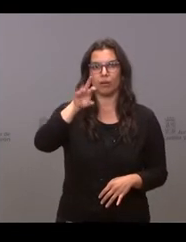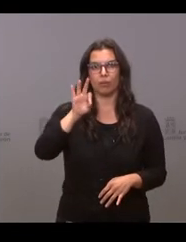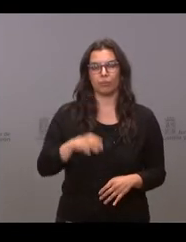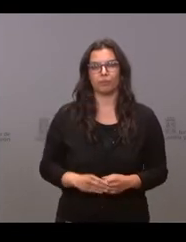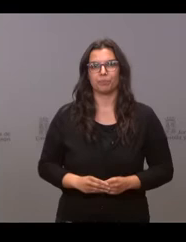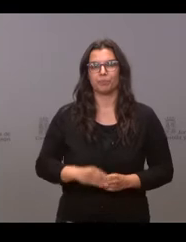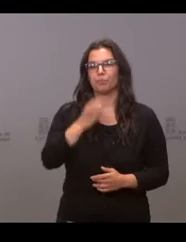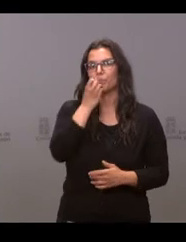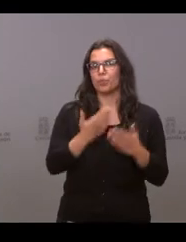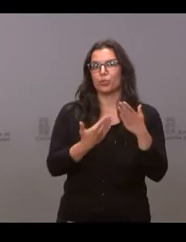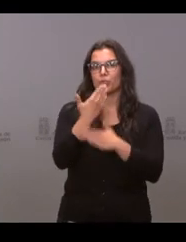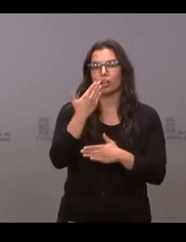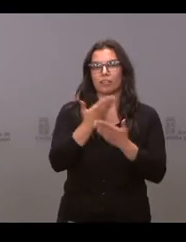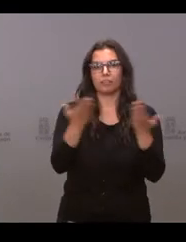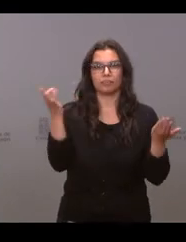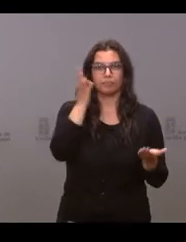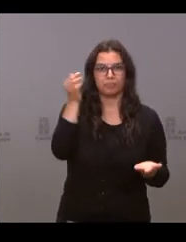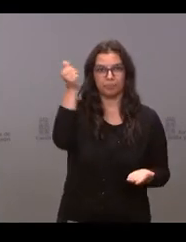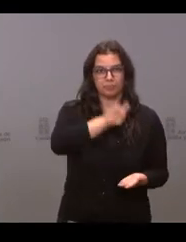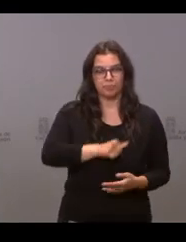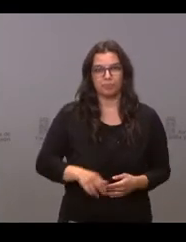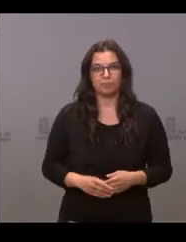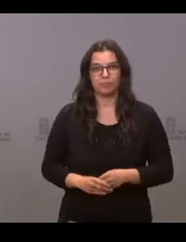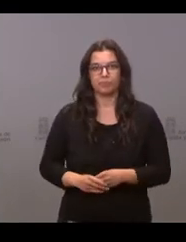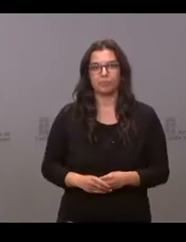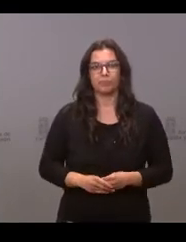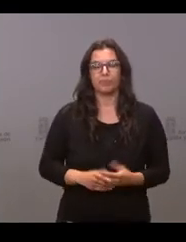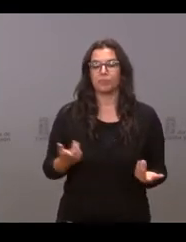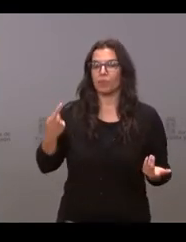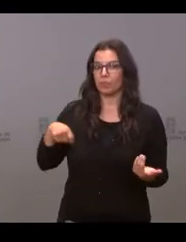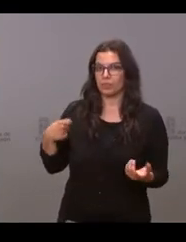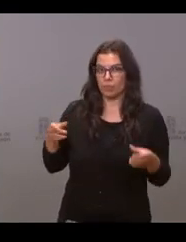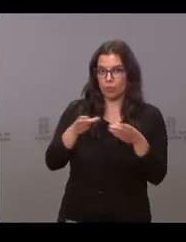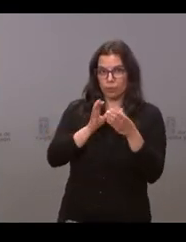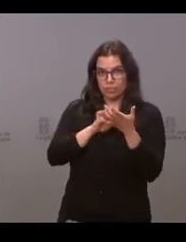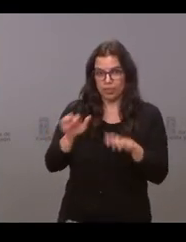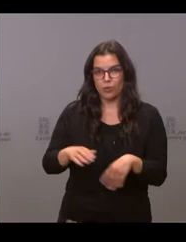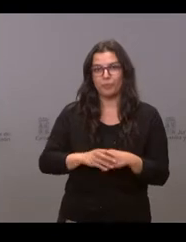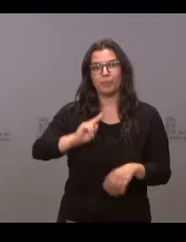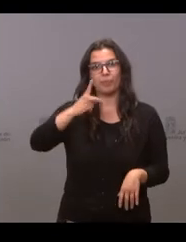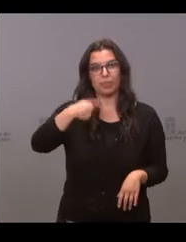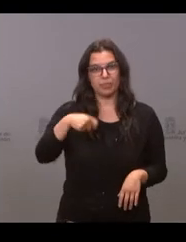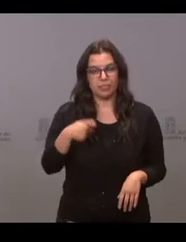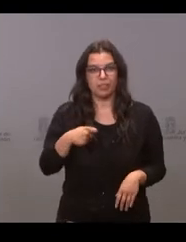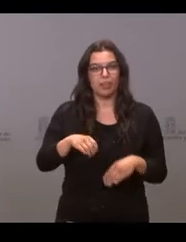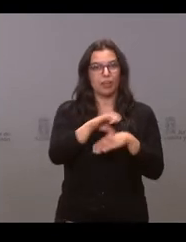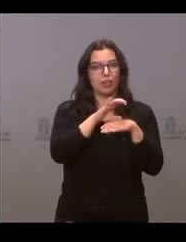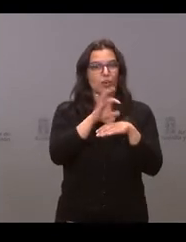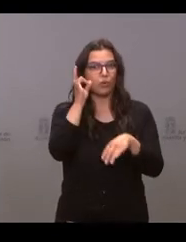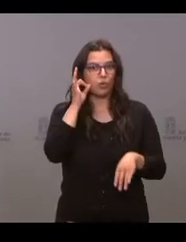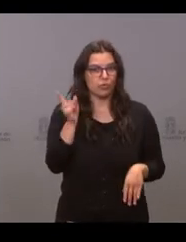días a todas y todos presidentes de la junta vicepresidente consejeras